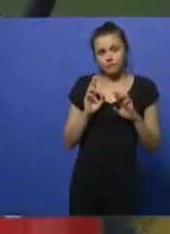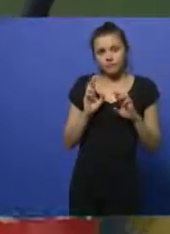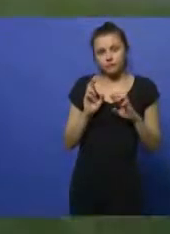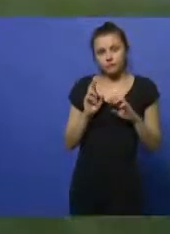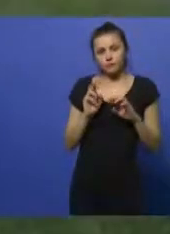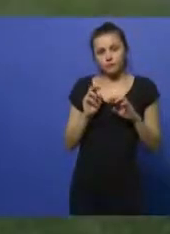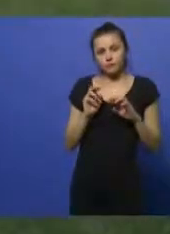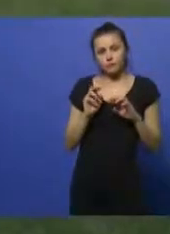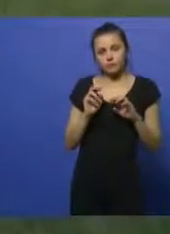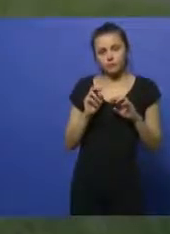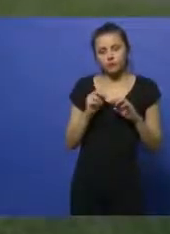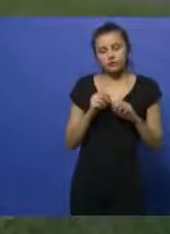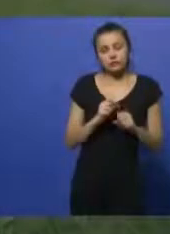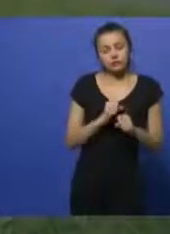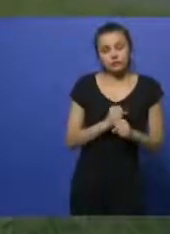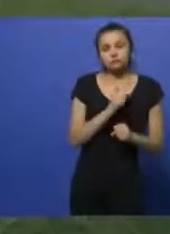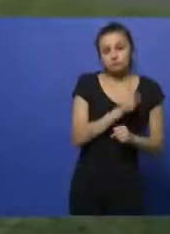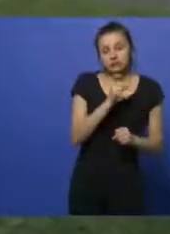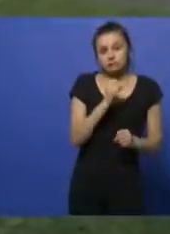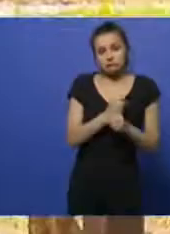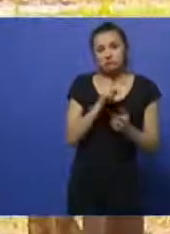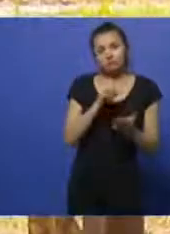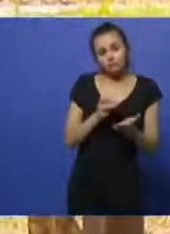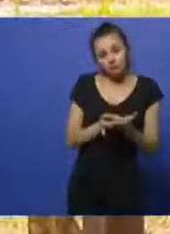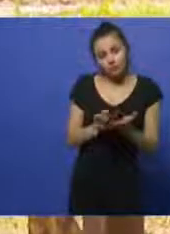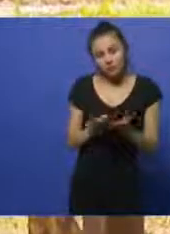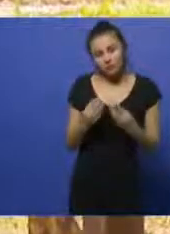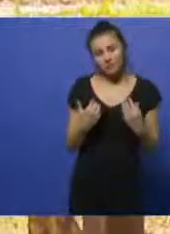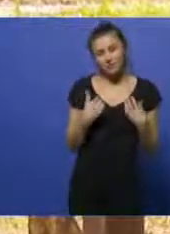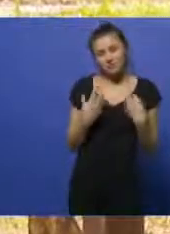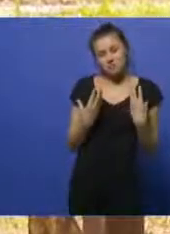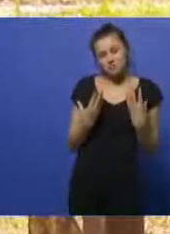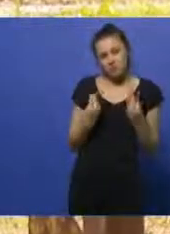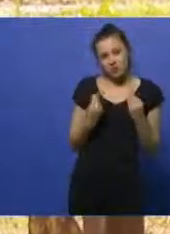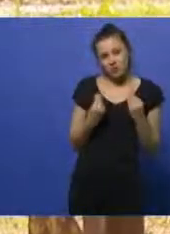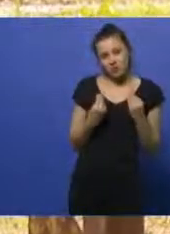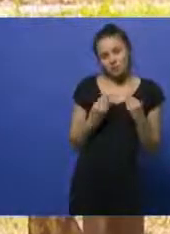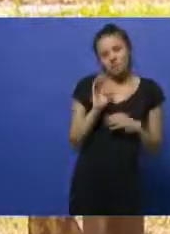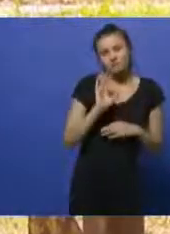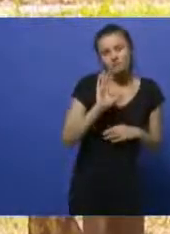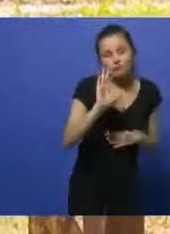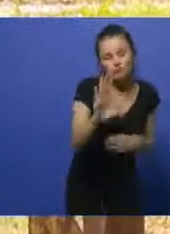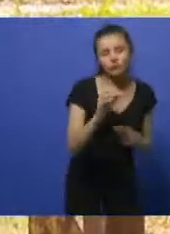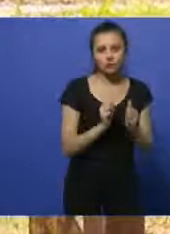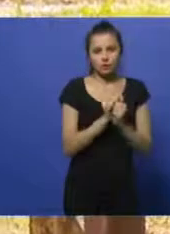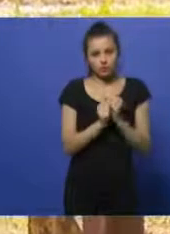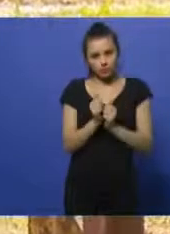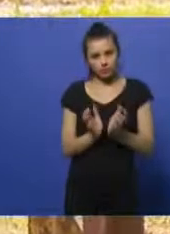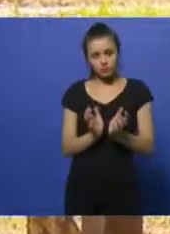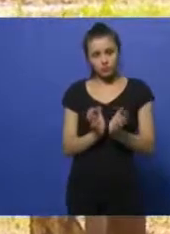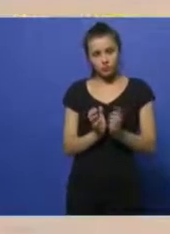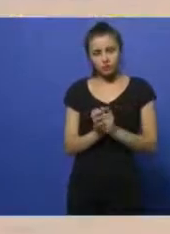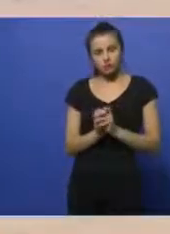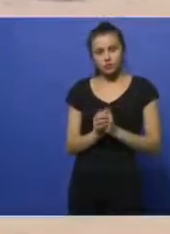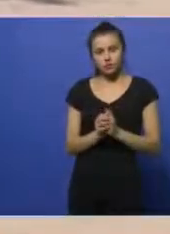lamentablemente que va a haber más despido y temo por el futuro de la fábrica, en realidad, porque no ustedes,